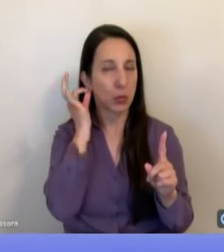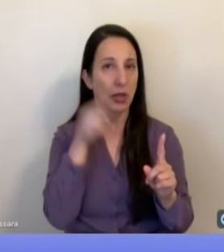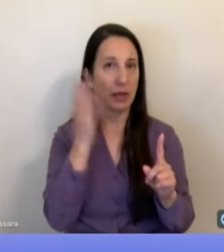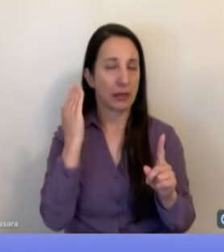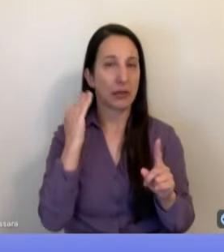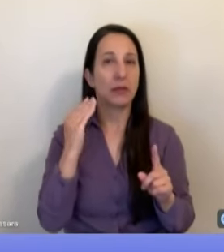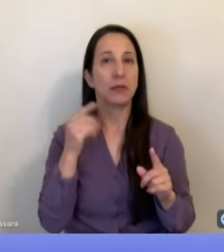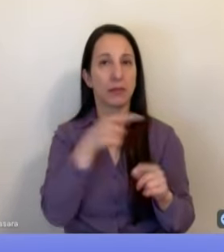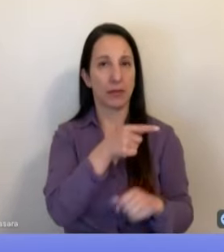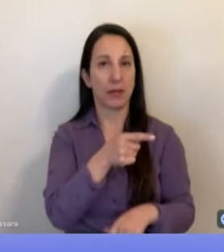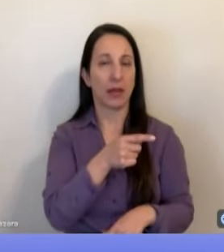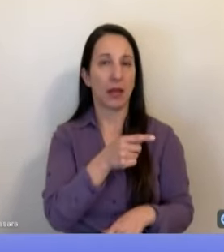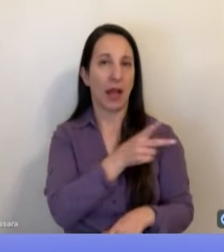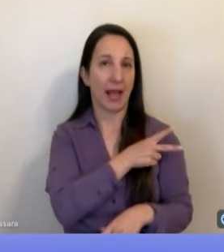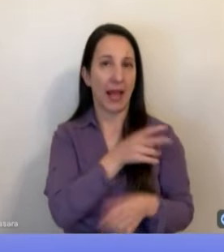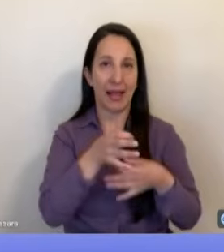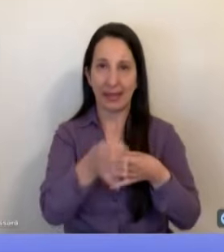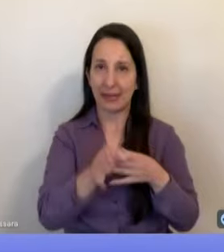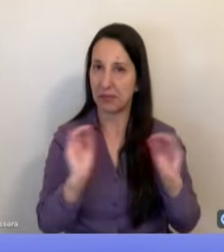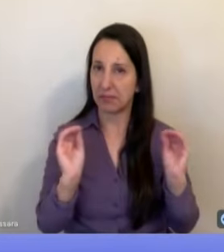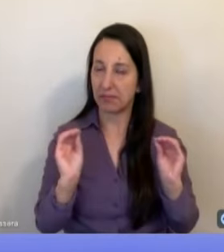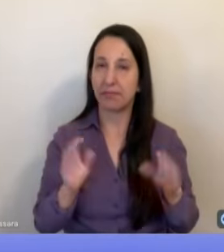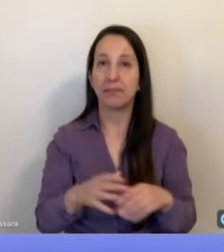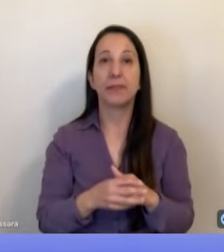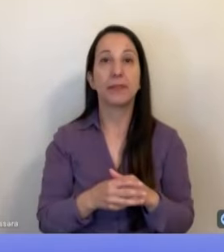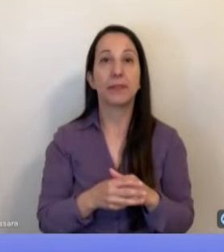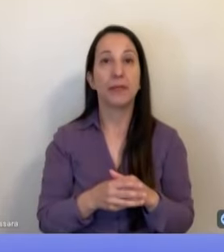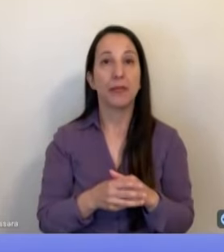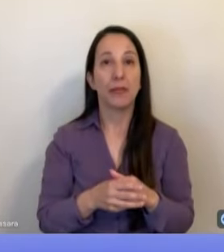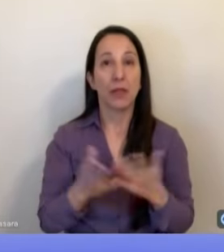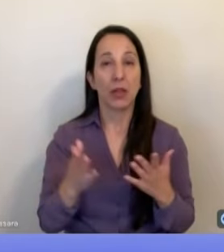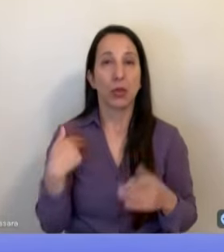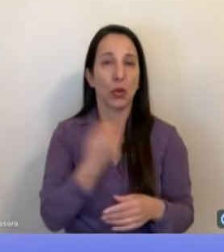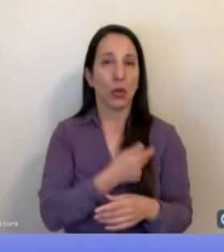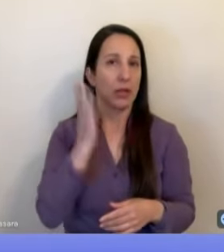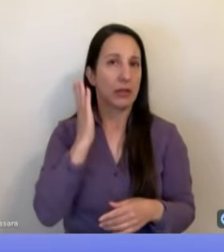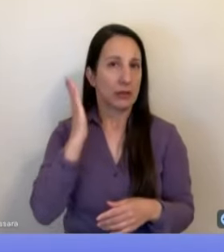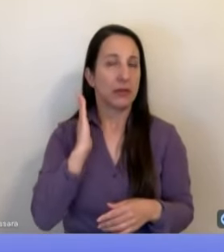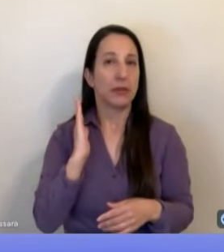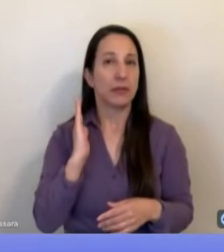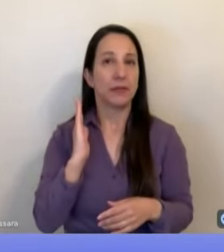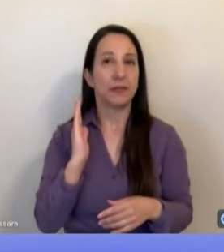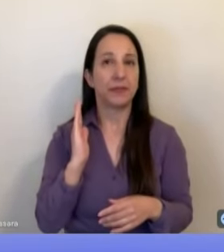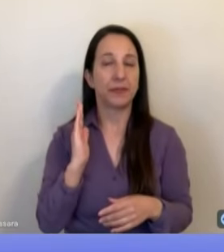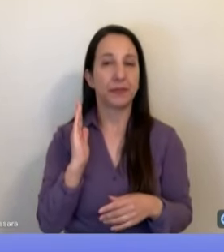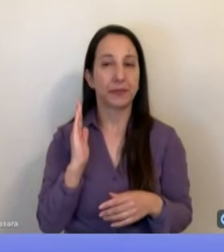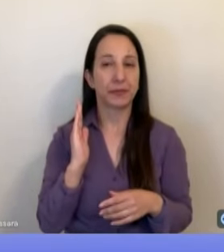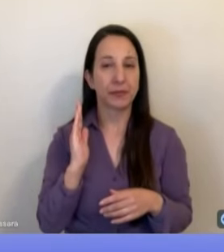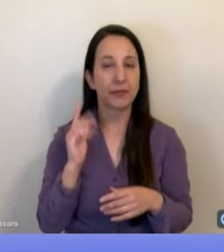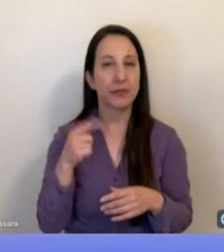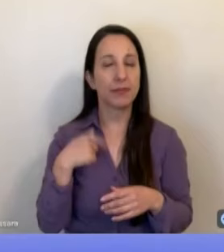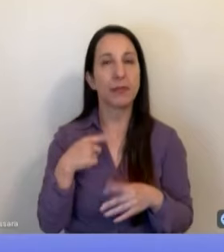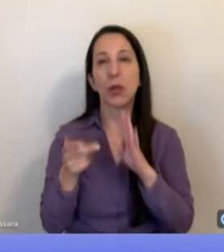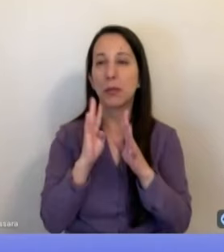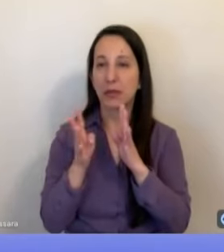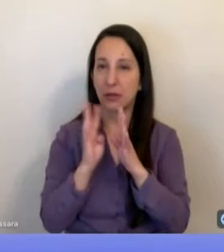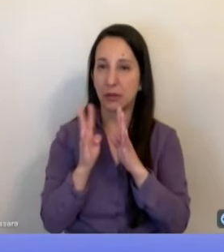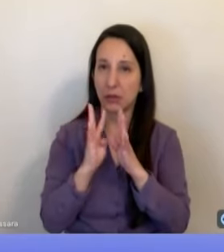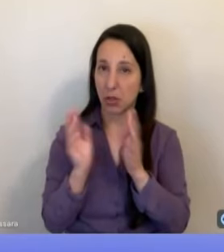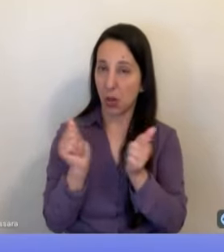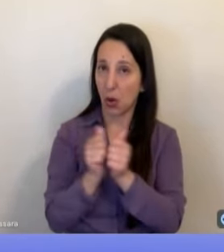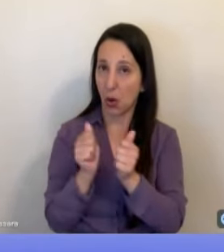alcaldía y básicamente nosotros en ese momento estábamos en conversaciones con la alta